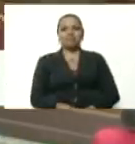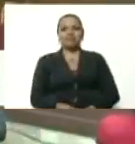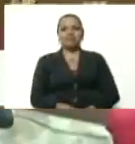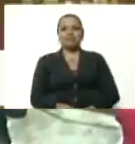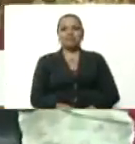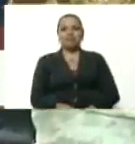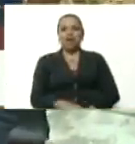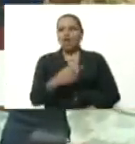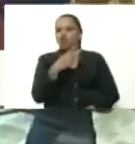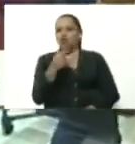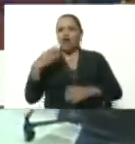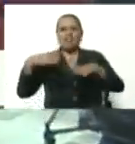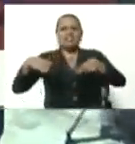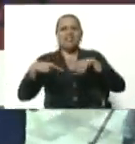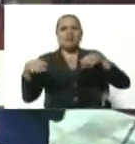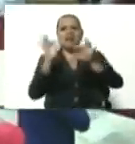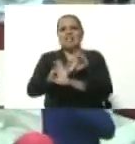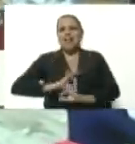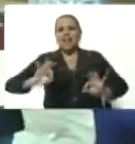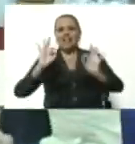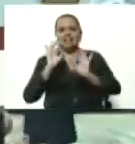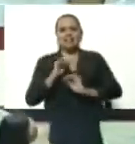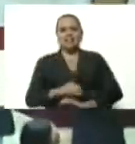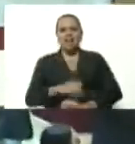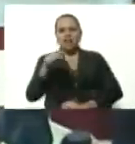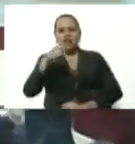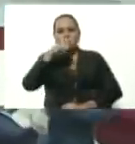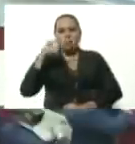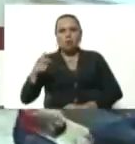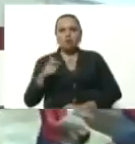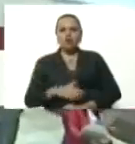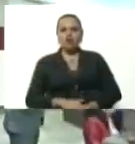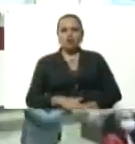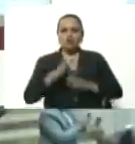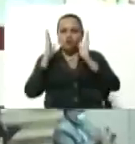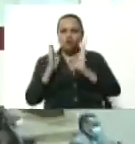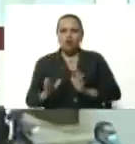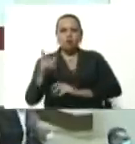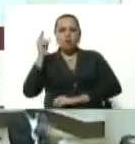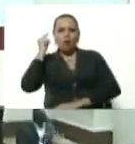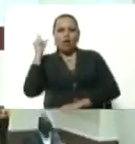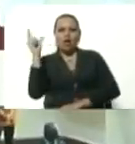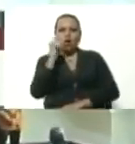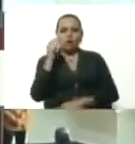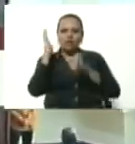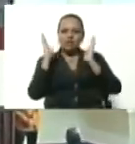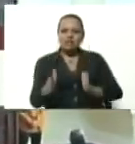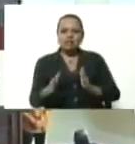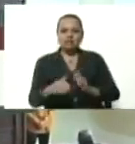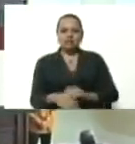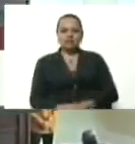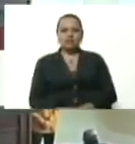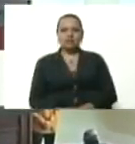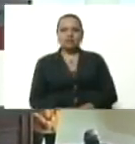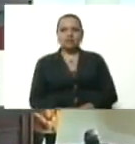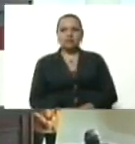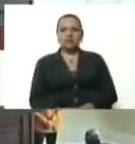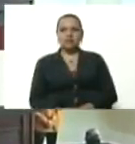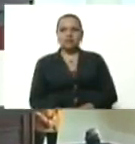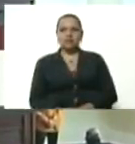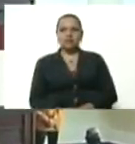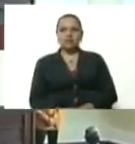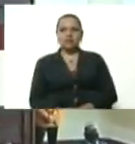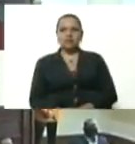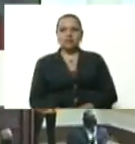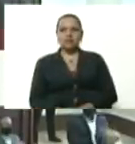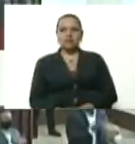No le aceptamos sanciones a nadie. Aquí hay un pueblo digno, mujeres y hombres dignas. Cuente el